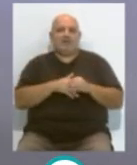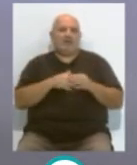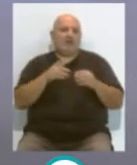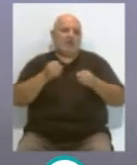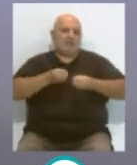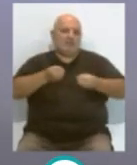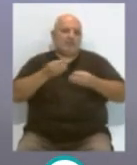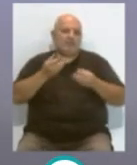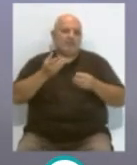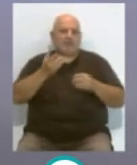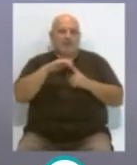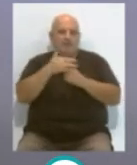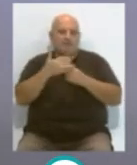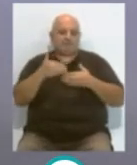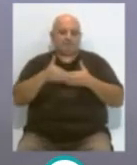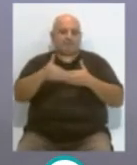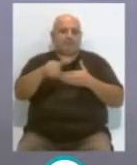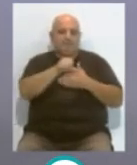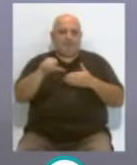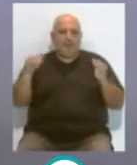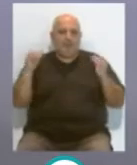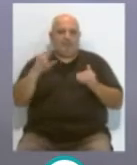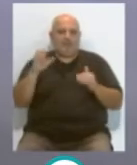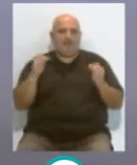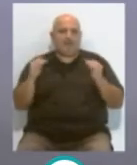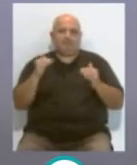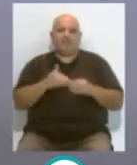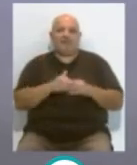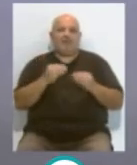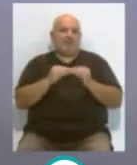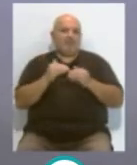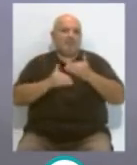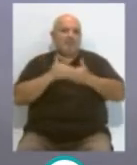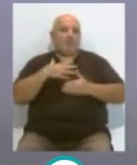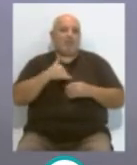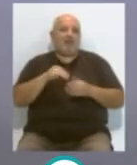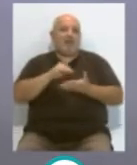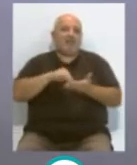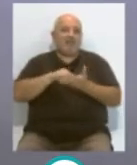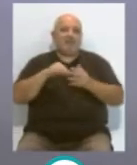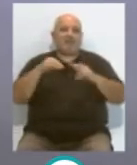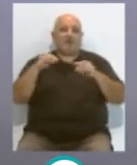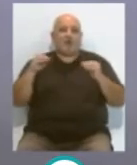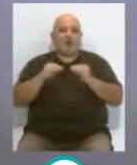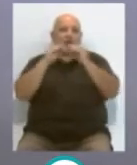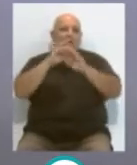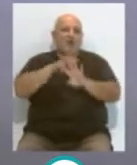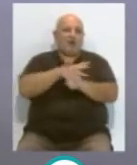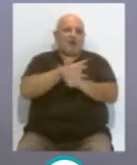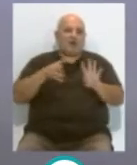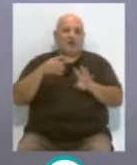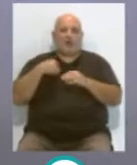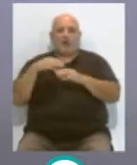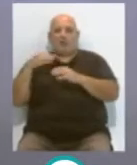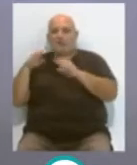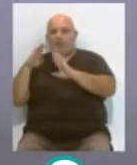nota de lo que va a suceder en esta pretemporada de la forma que podamos, porque muchas veces van a coincidir los horarios de los partidos con